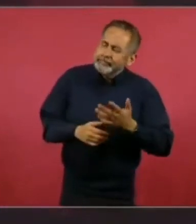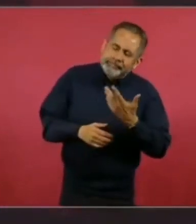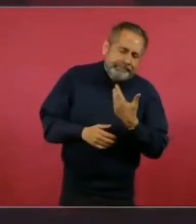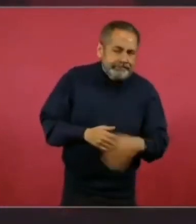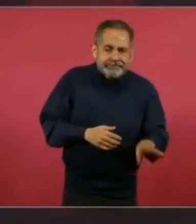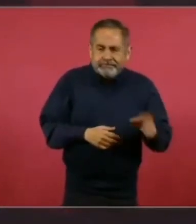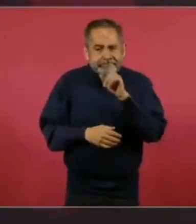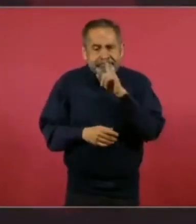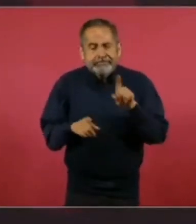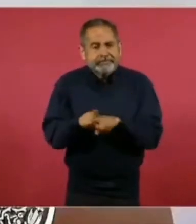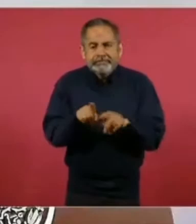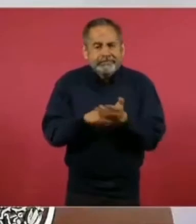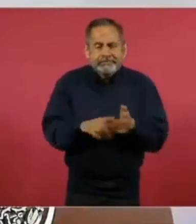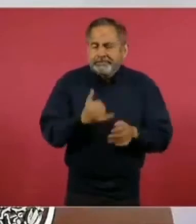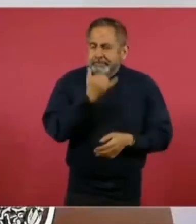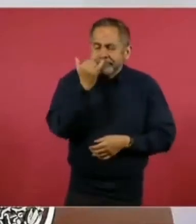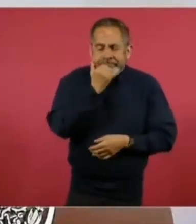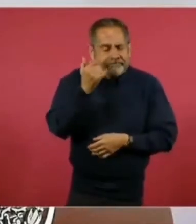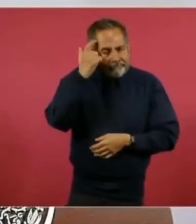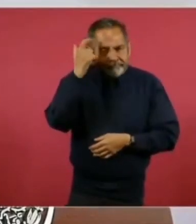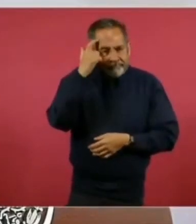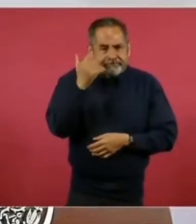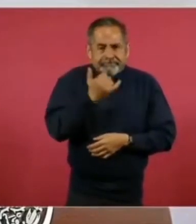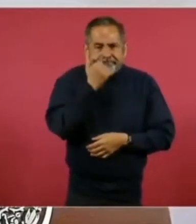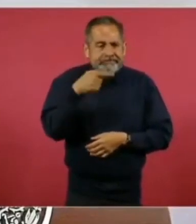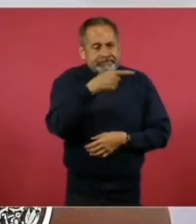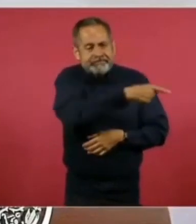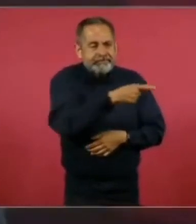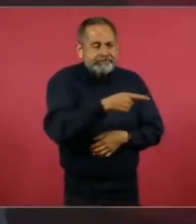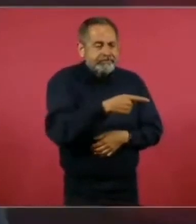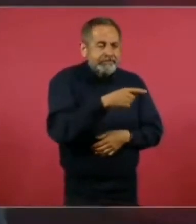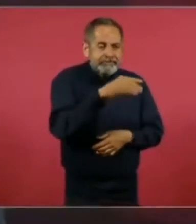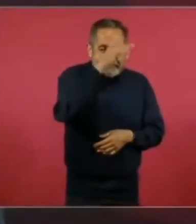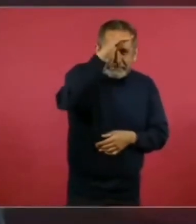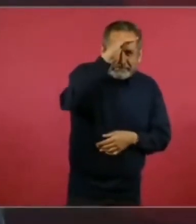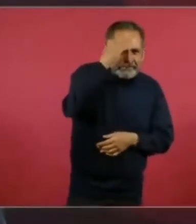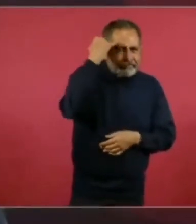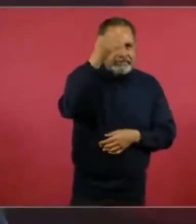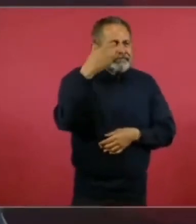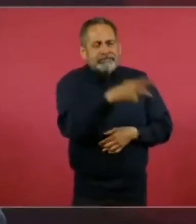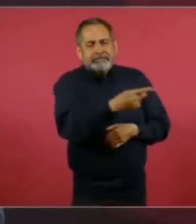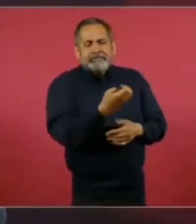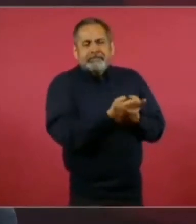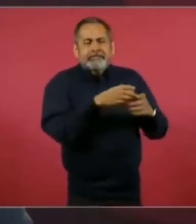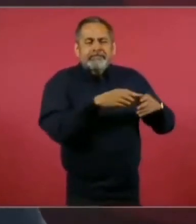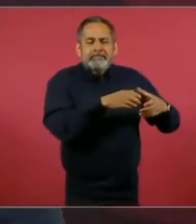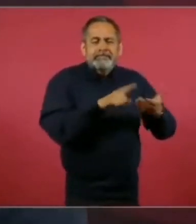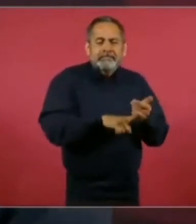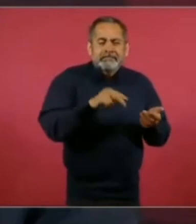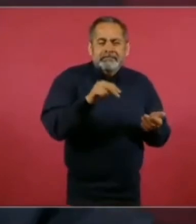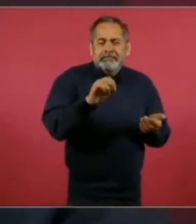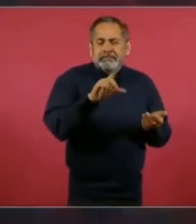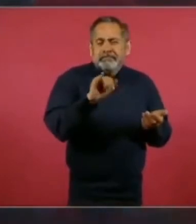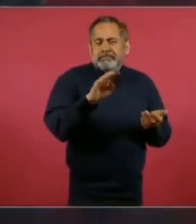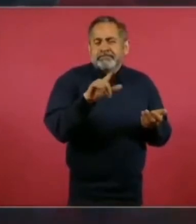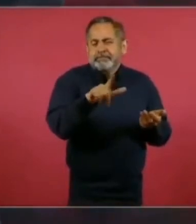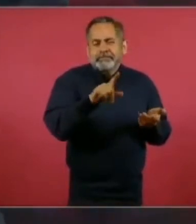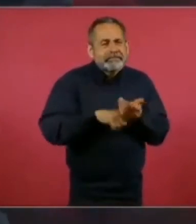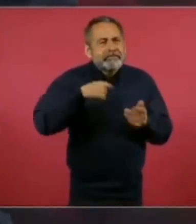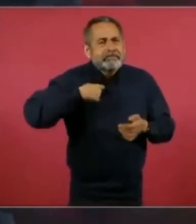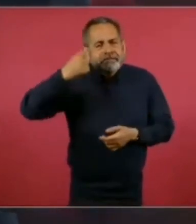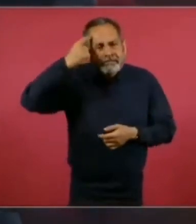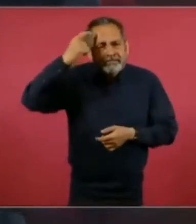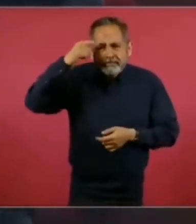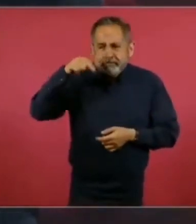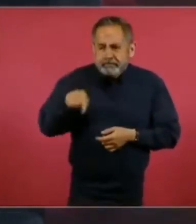También una concepción economicista muy elemental, sin tomar en cuenta